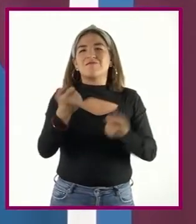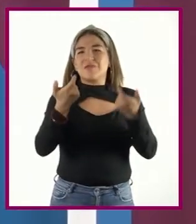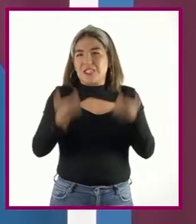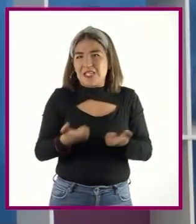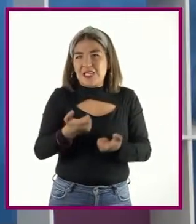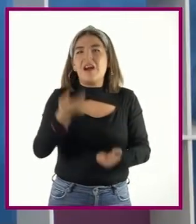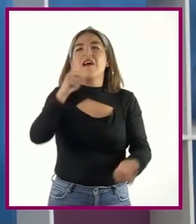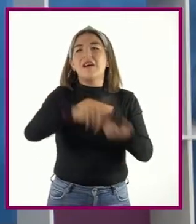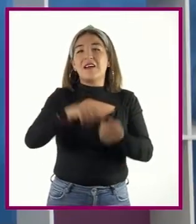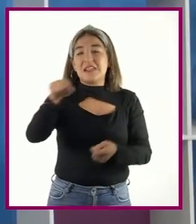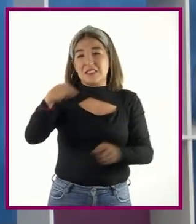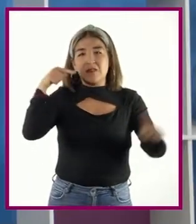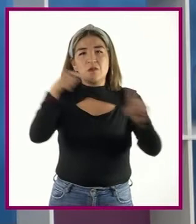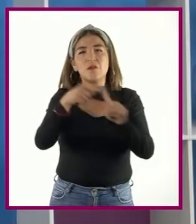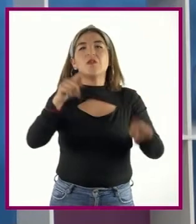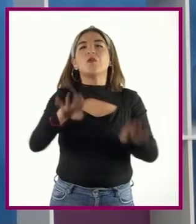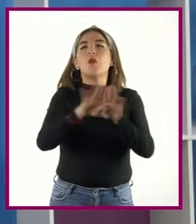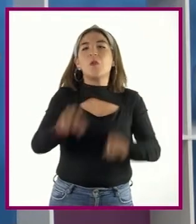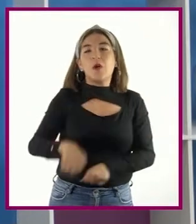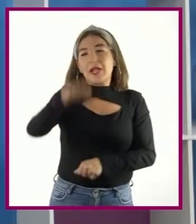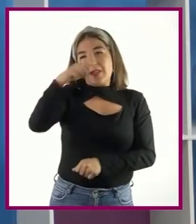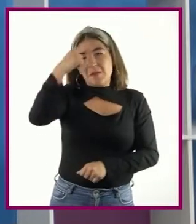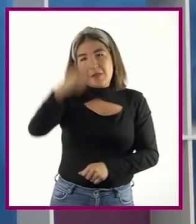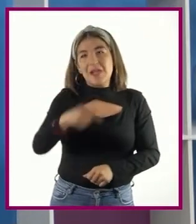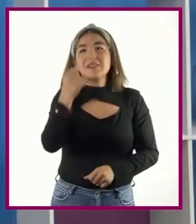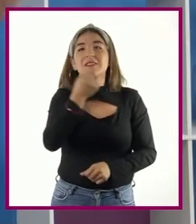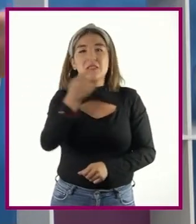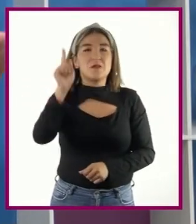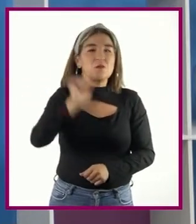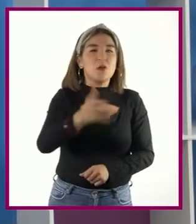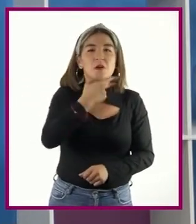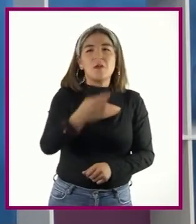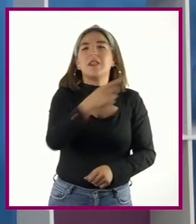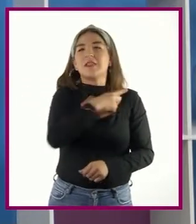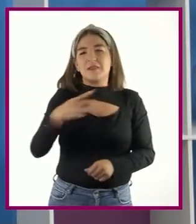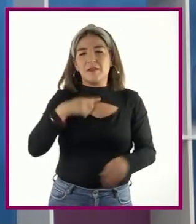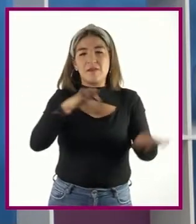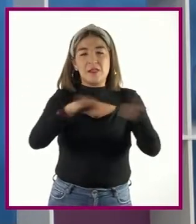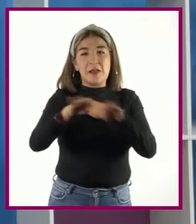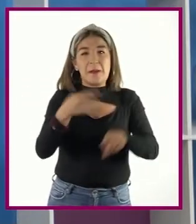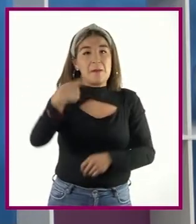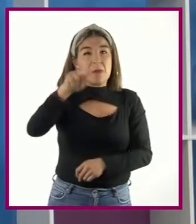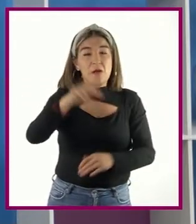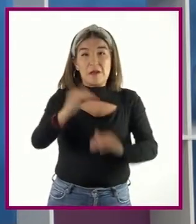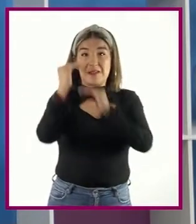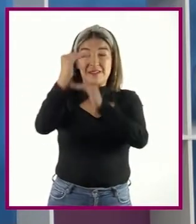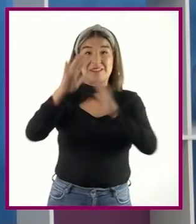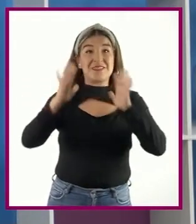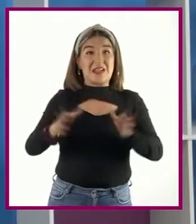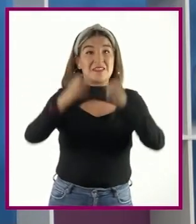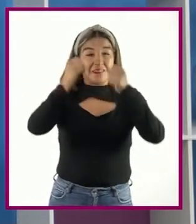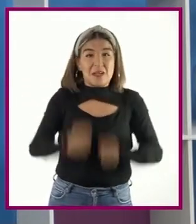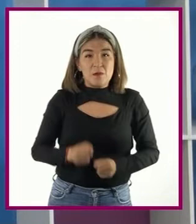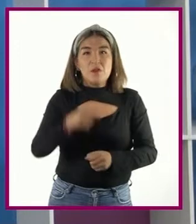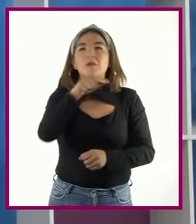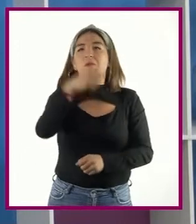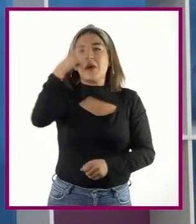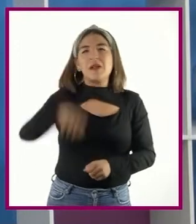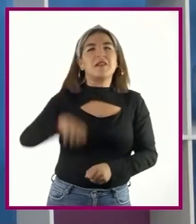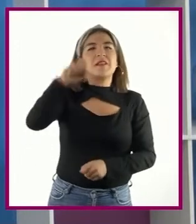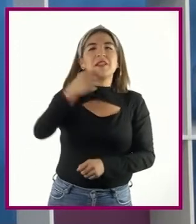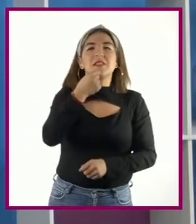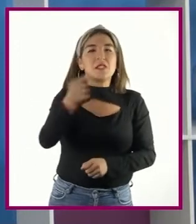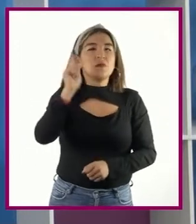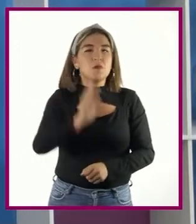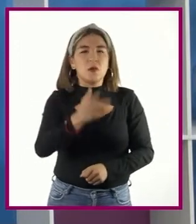enfoque, se establecieron edades mínimas para que niñas y niños trabajen, pero no se establecen las edades mínimas para que